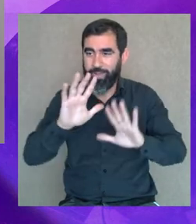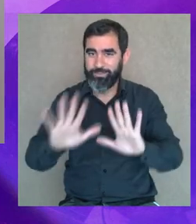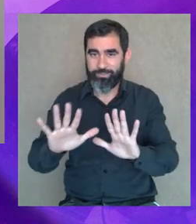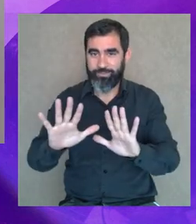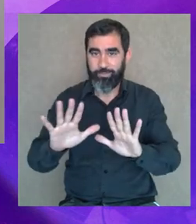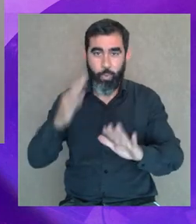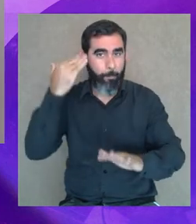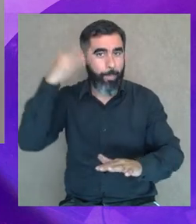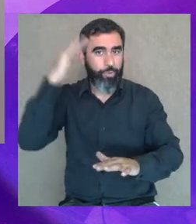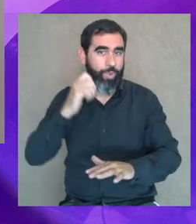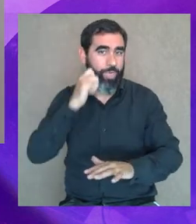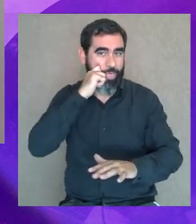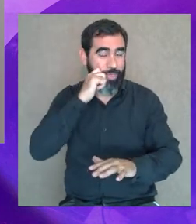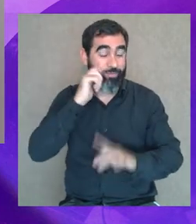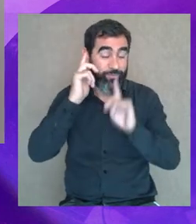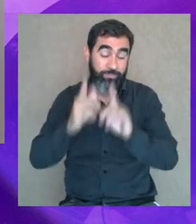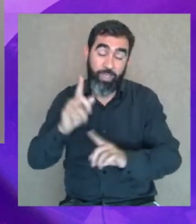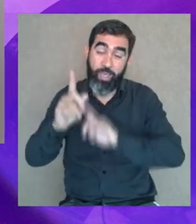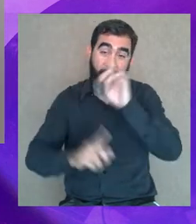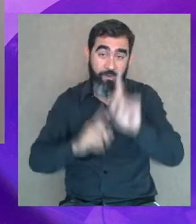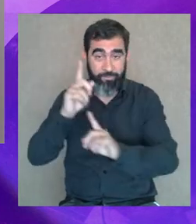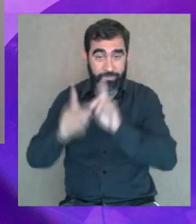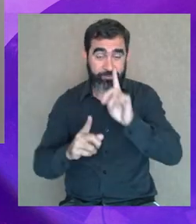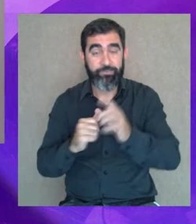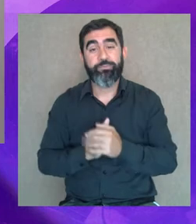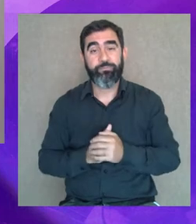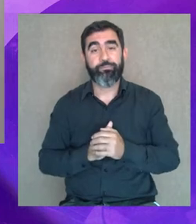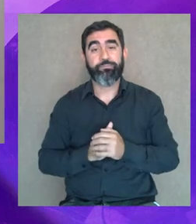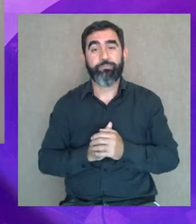este frente a los mayores este